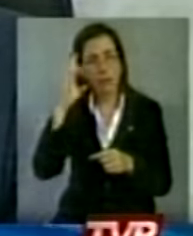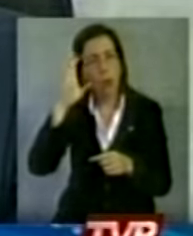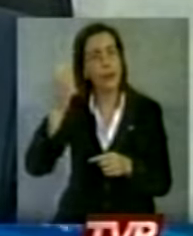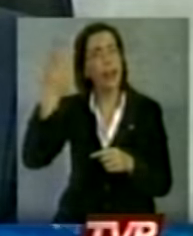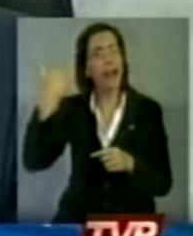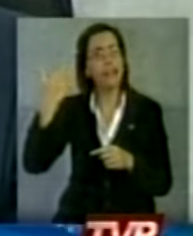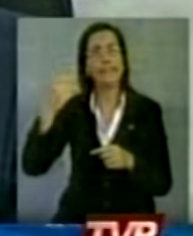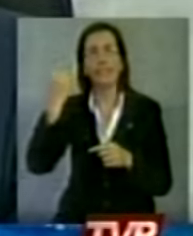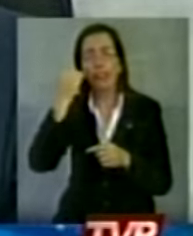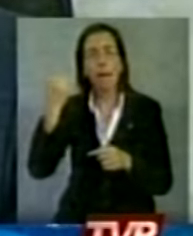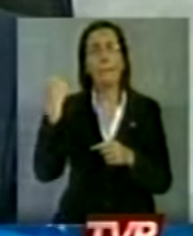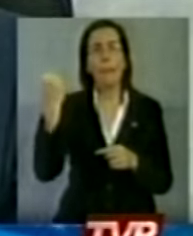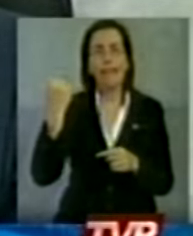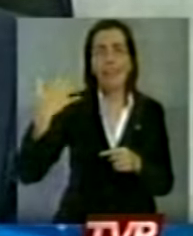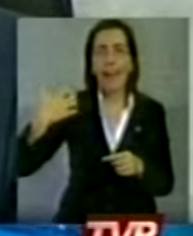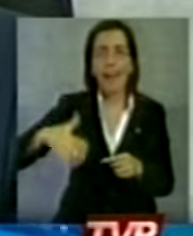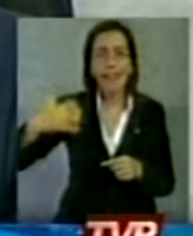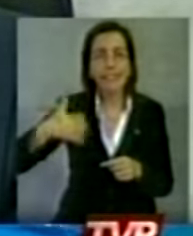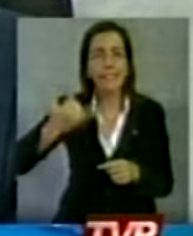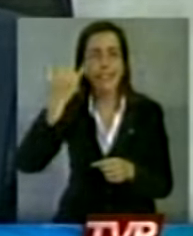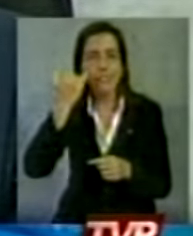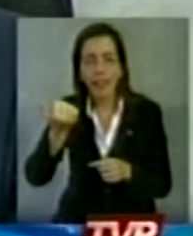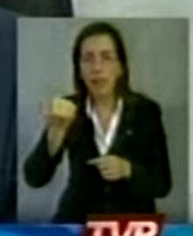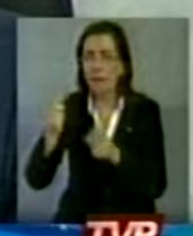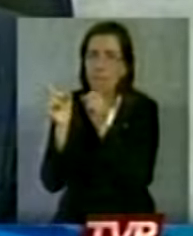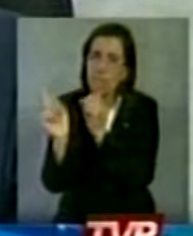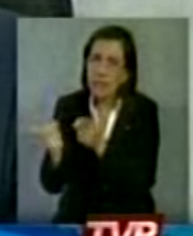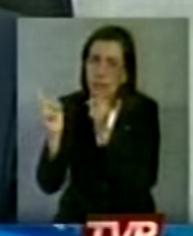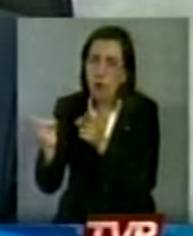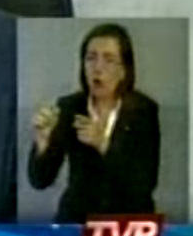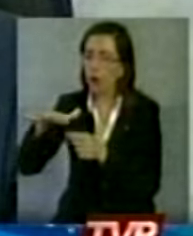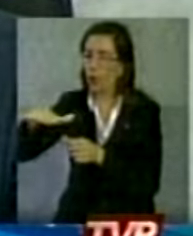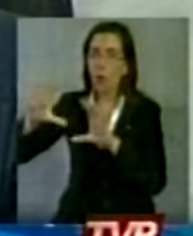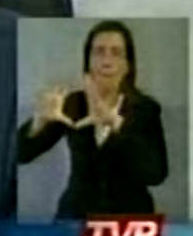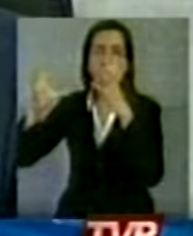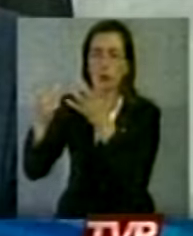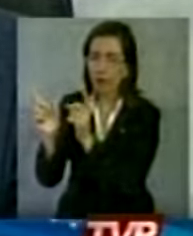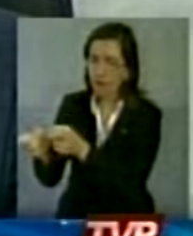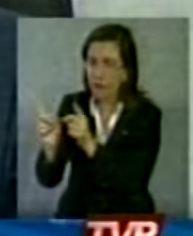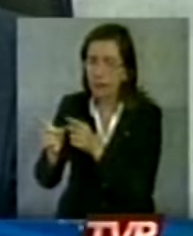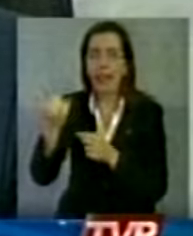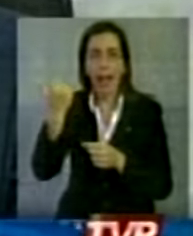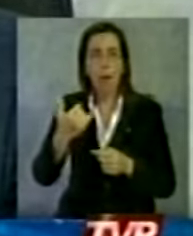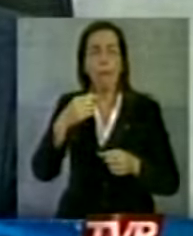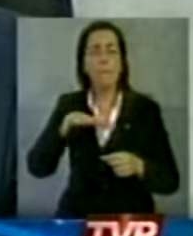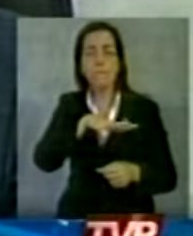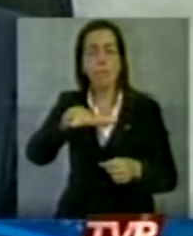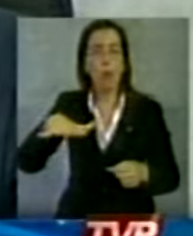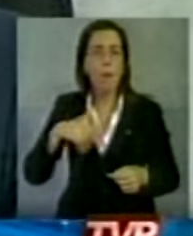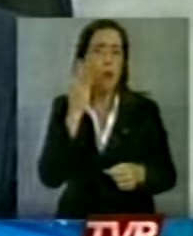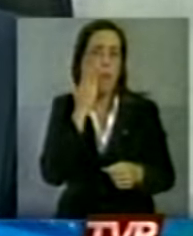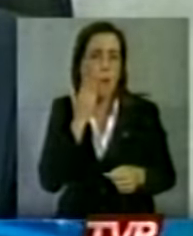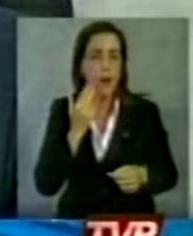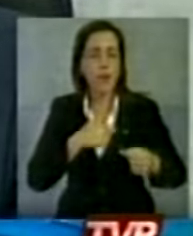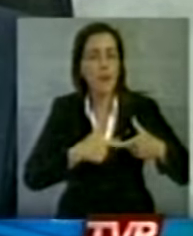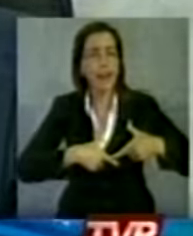"Siempre que la patria argentina no haya desaparecido de la tierra y mientras exista un pueblo noble y